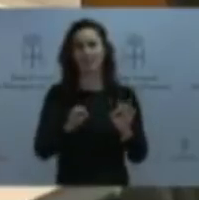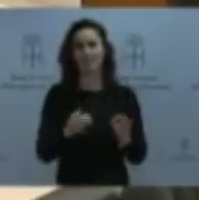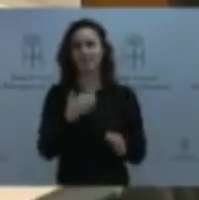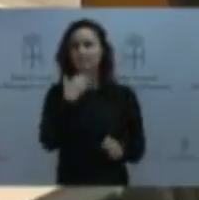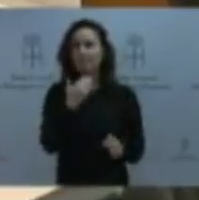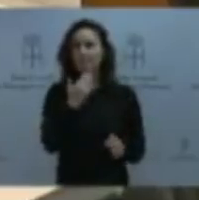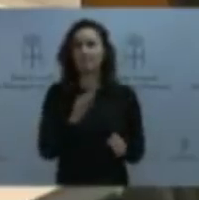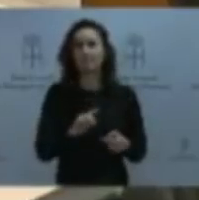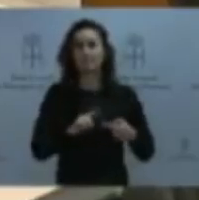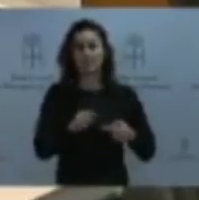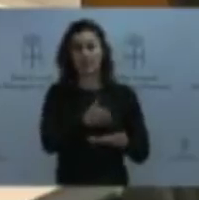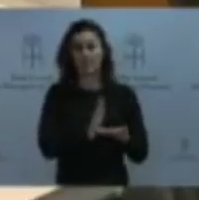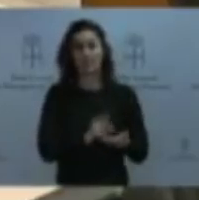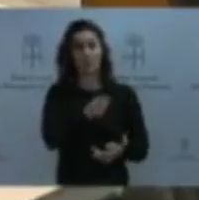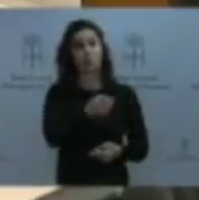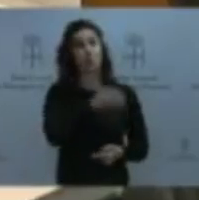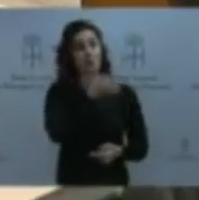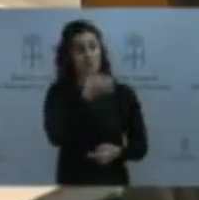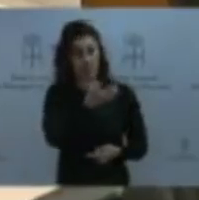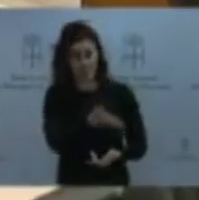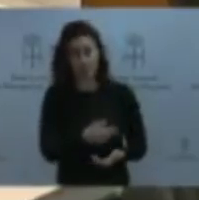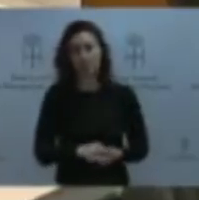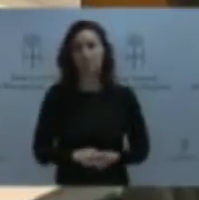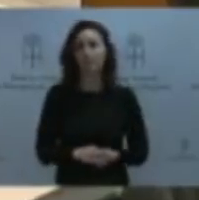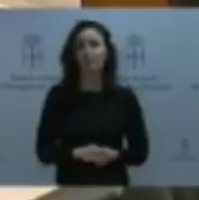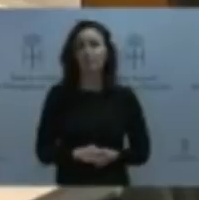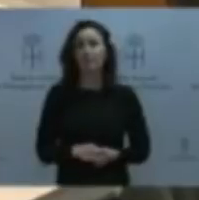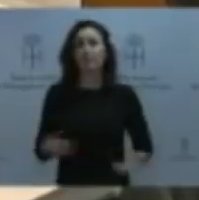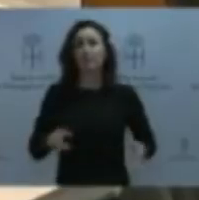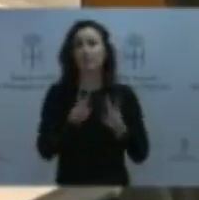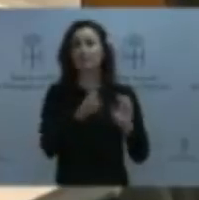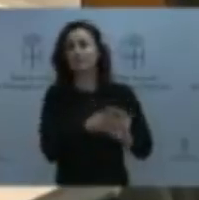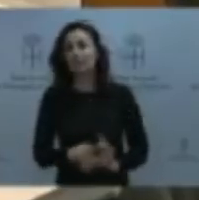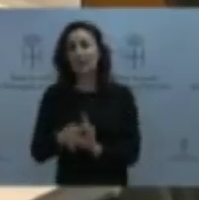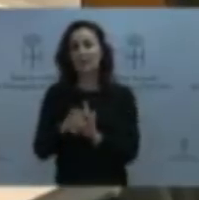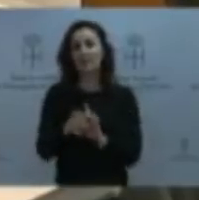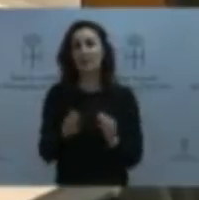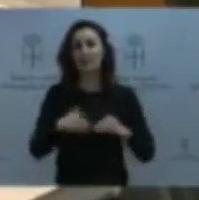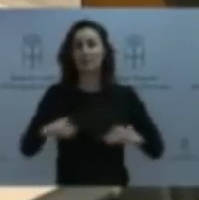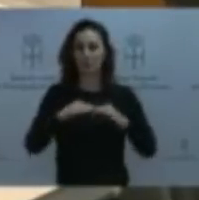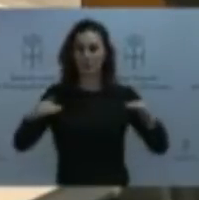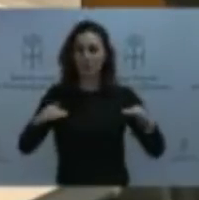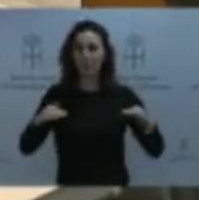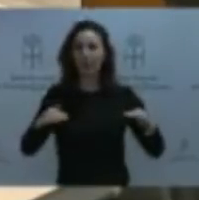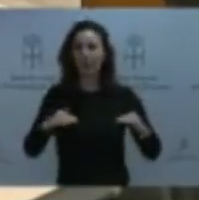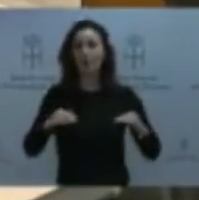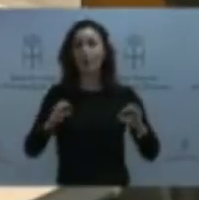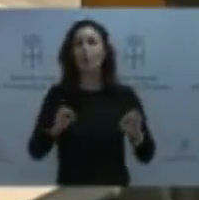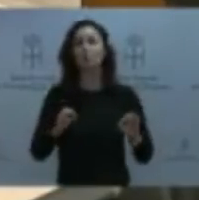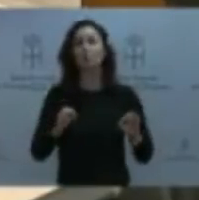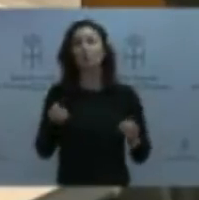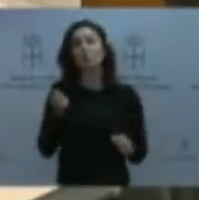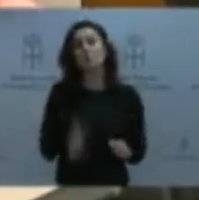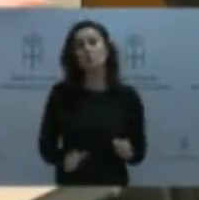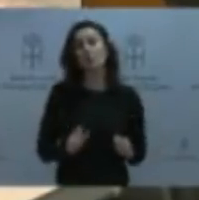en cuanto a los asuntos vinculados con la igualdad, con la brecha salarial, digamos con